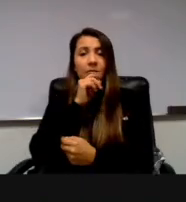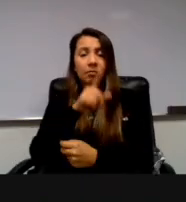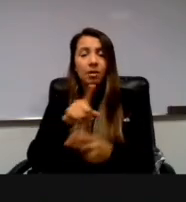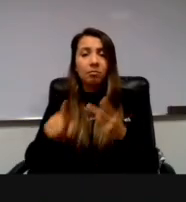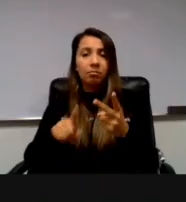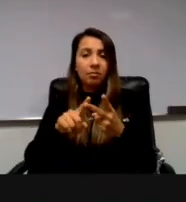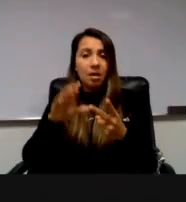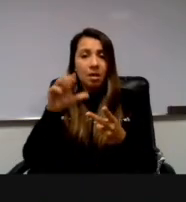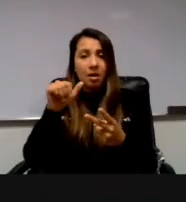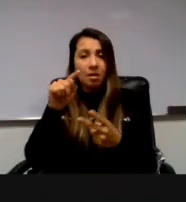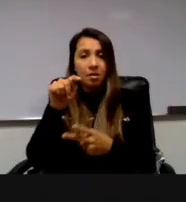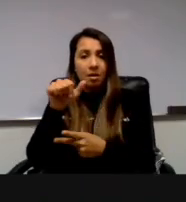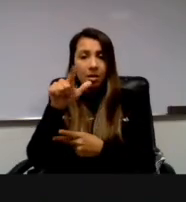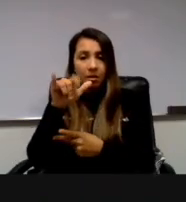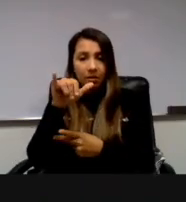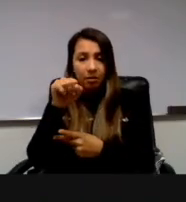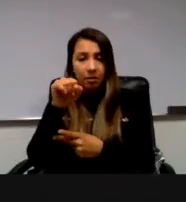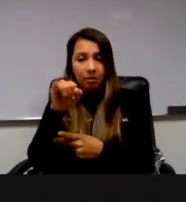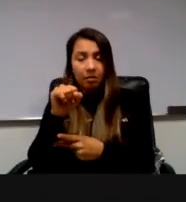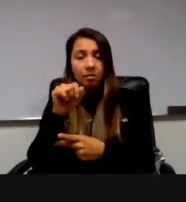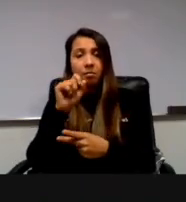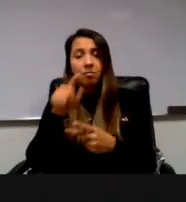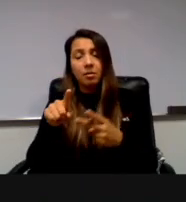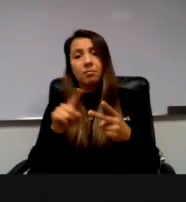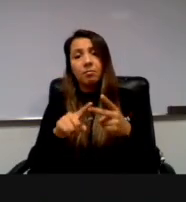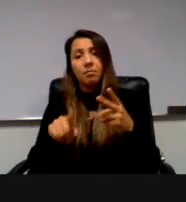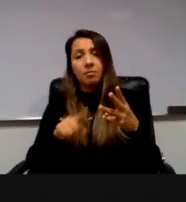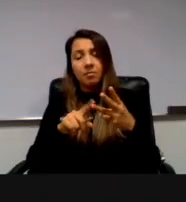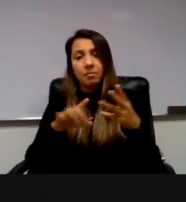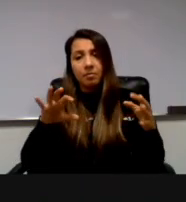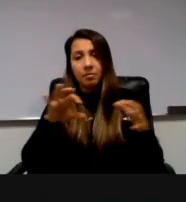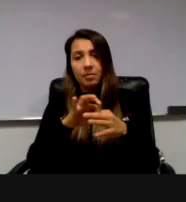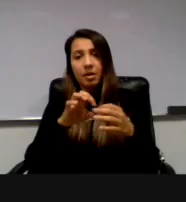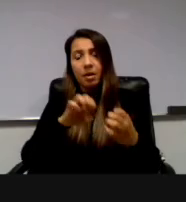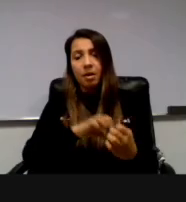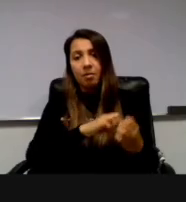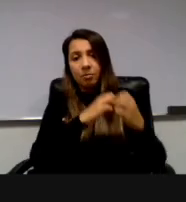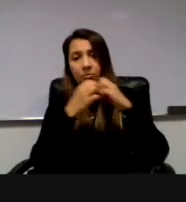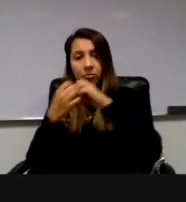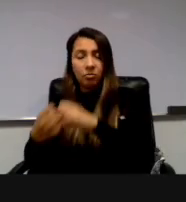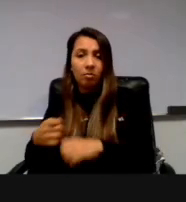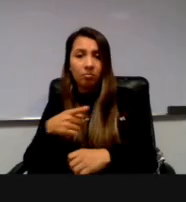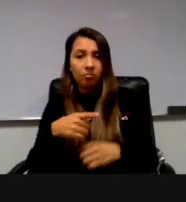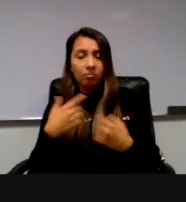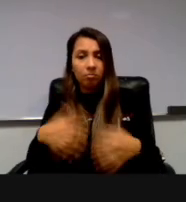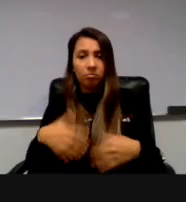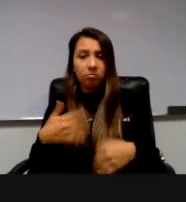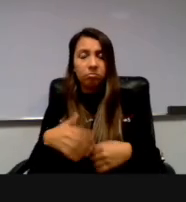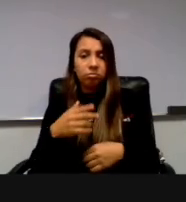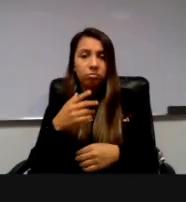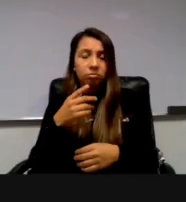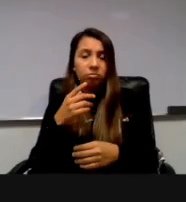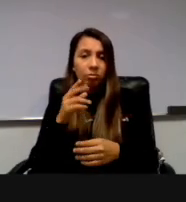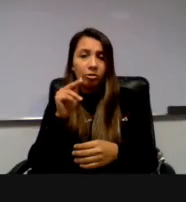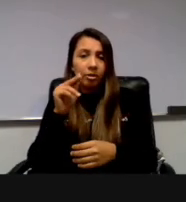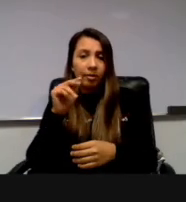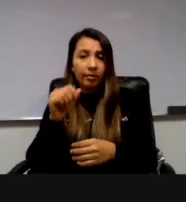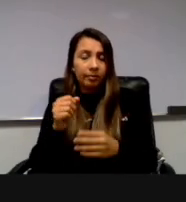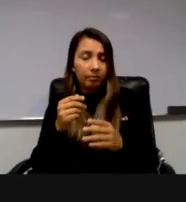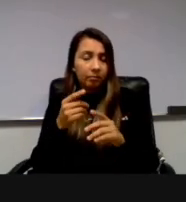catálisis y estuvieran sujetas a evolución, ¿no? Fue una idea muy poderosa en los 80, ¿no? Bueno, y sigue siendo.